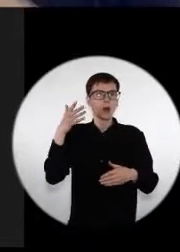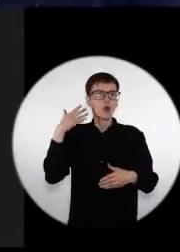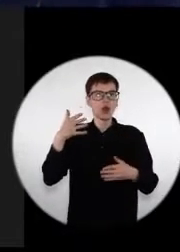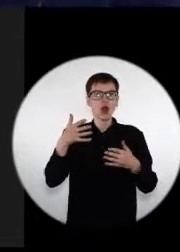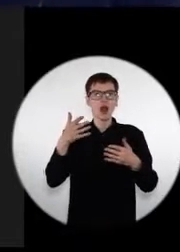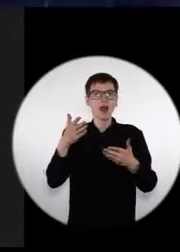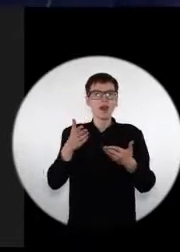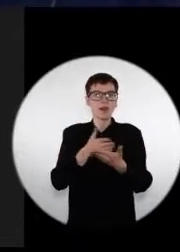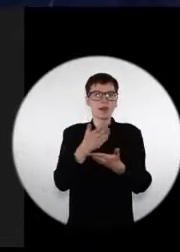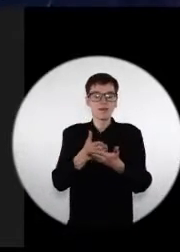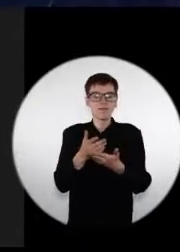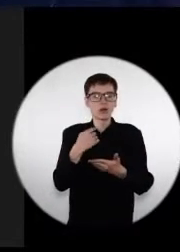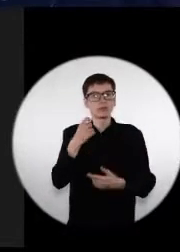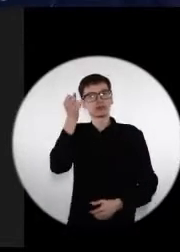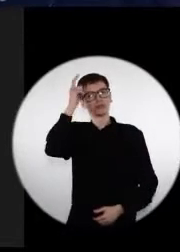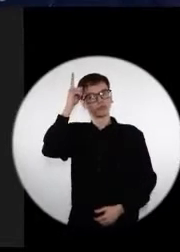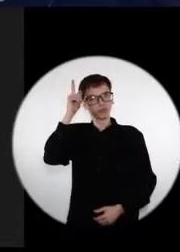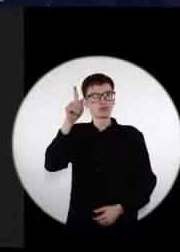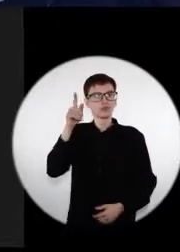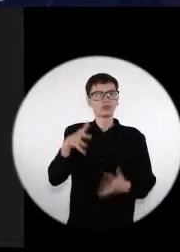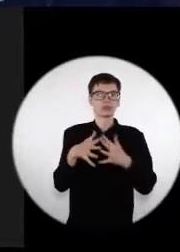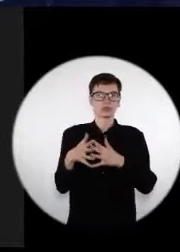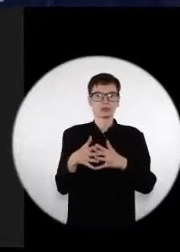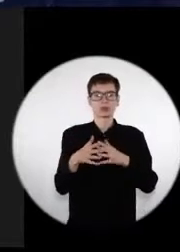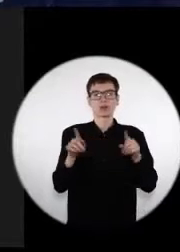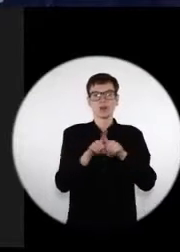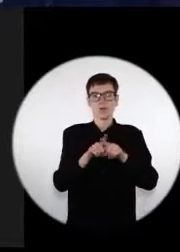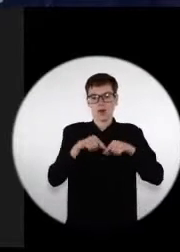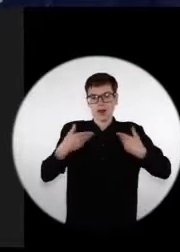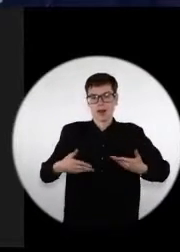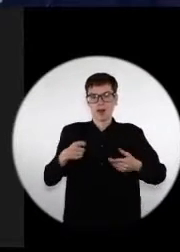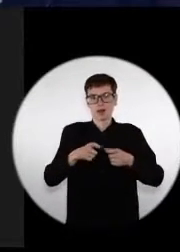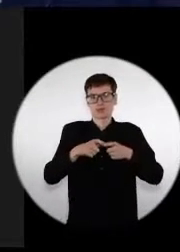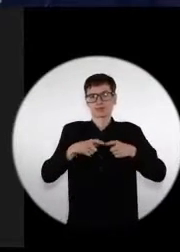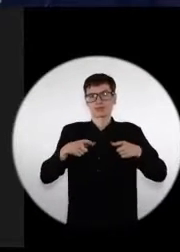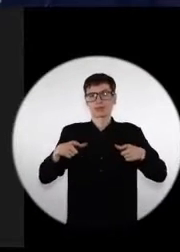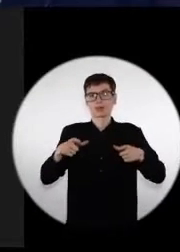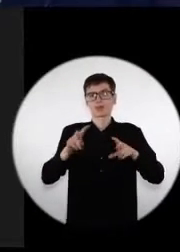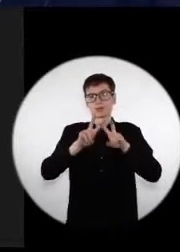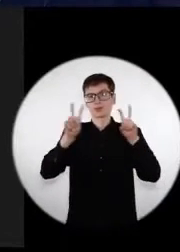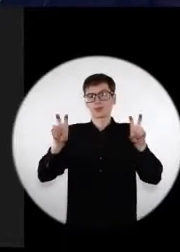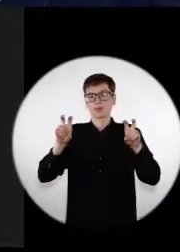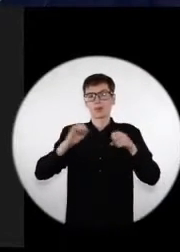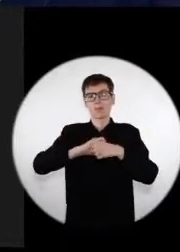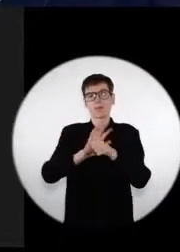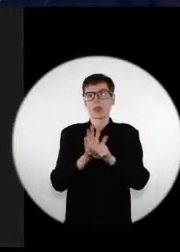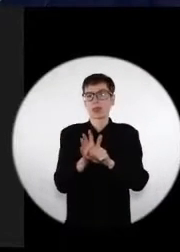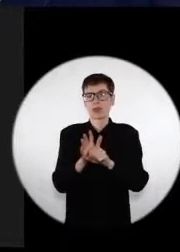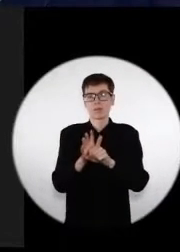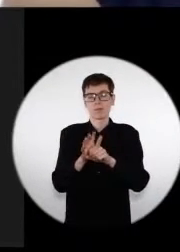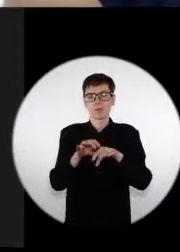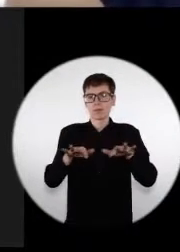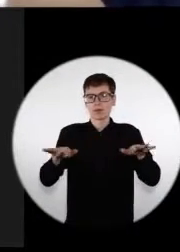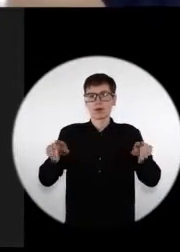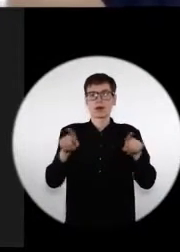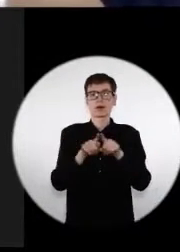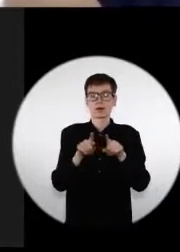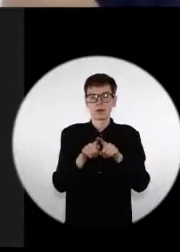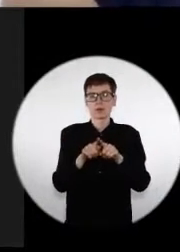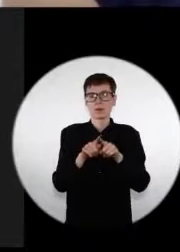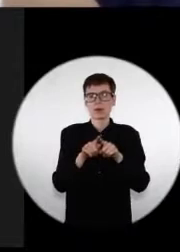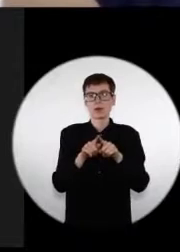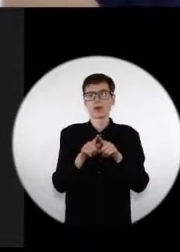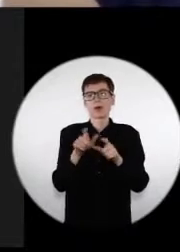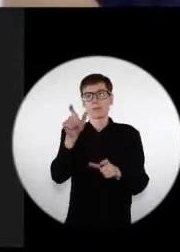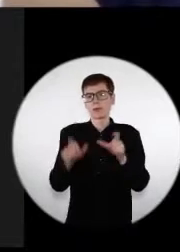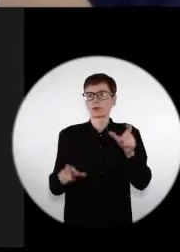eeuu en latinoamérica el tema de los audiolibros está todavía un poco más baja pero está el aumento sobre todo con el tema de la